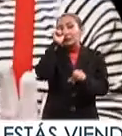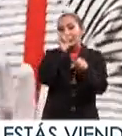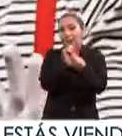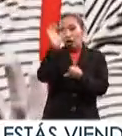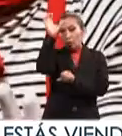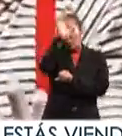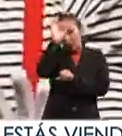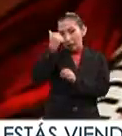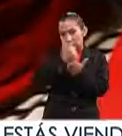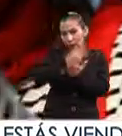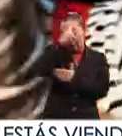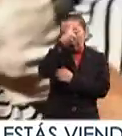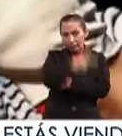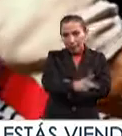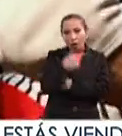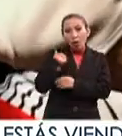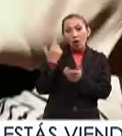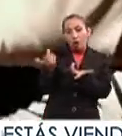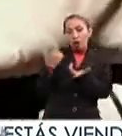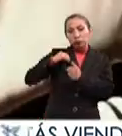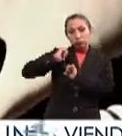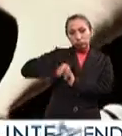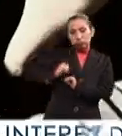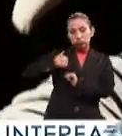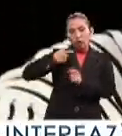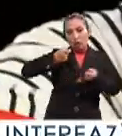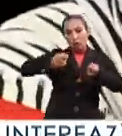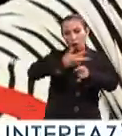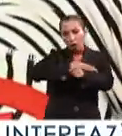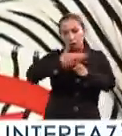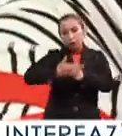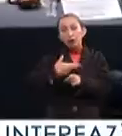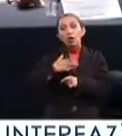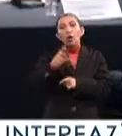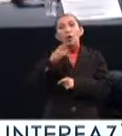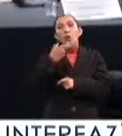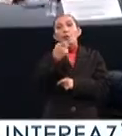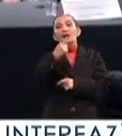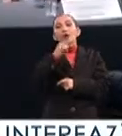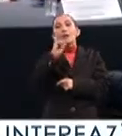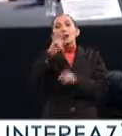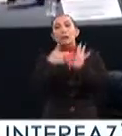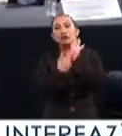Secretaría de Cultura de la Ciudad de México, bajo la coordinación del histrión Humberto Ibarra,